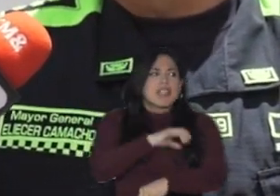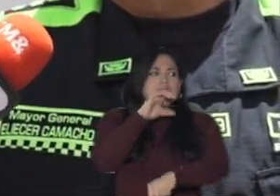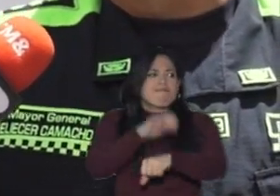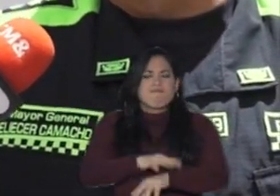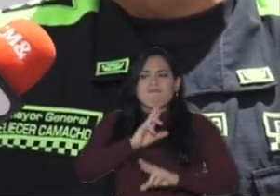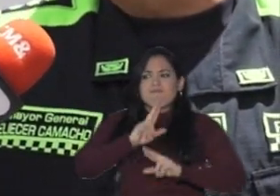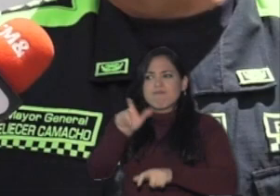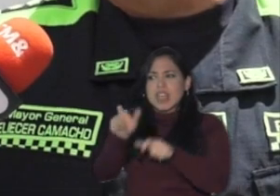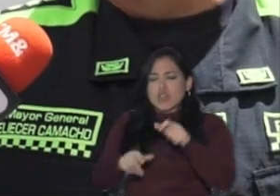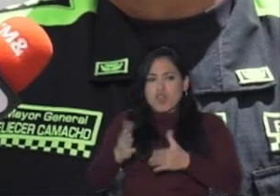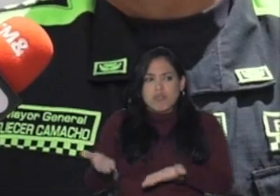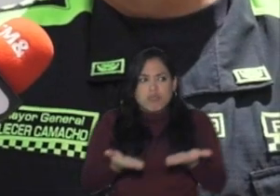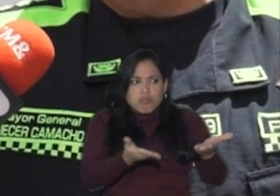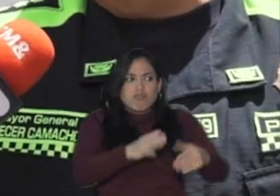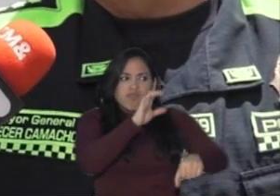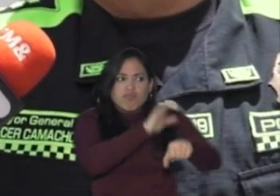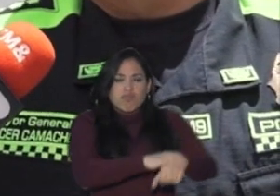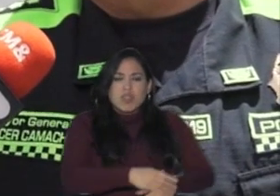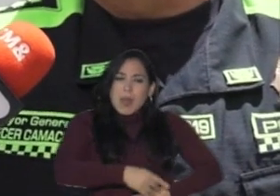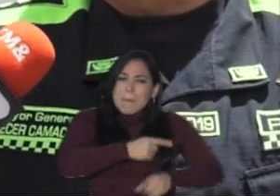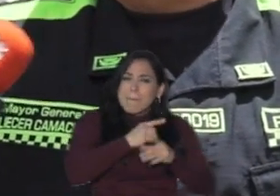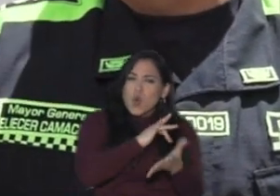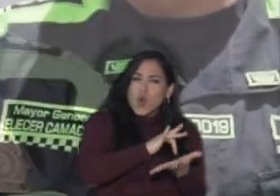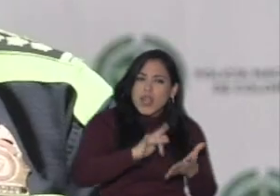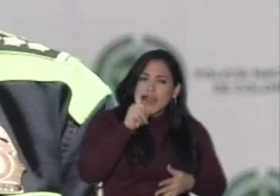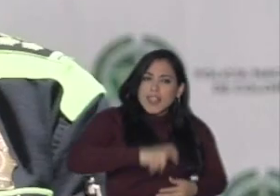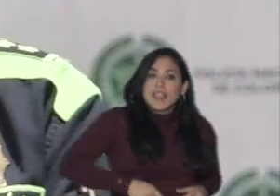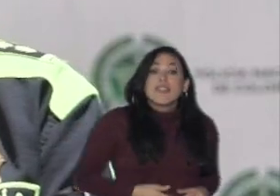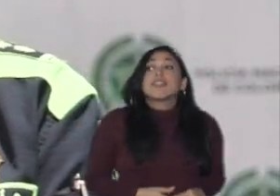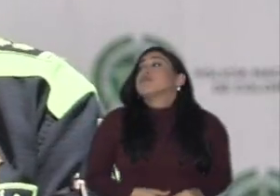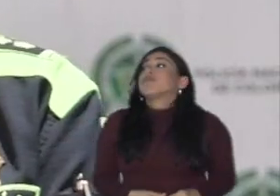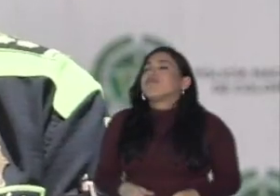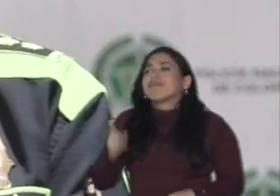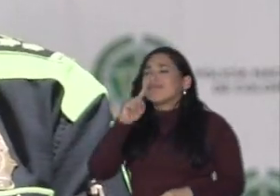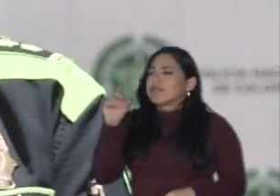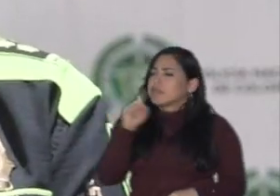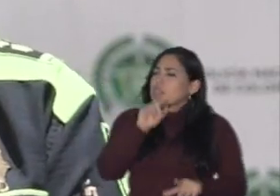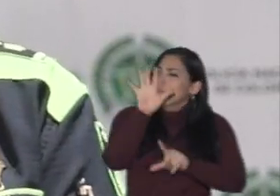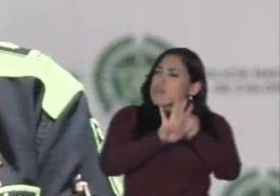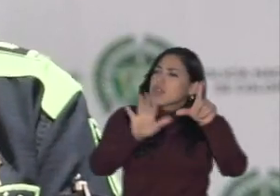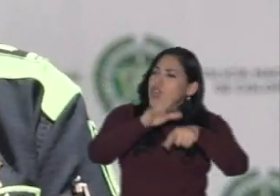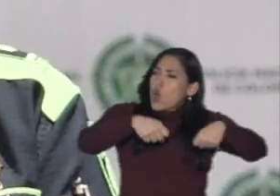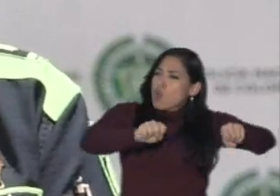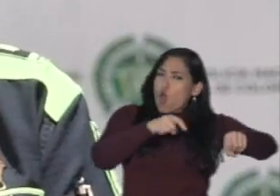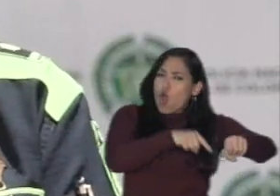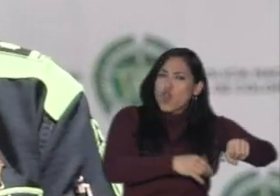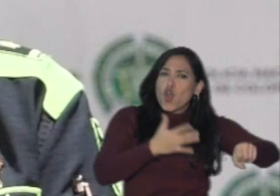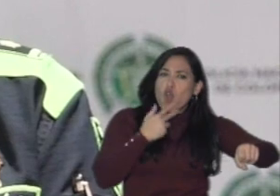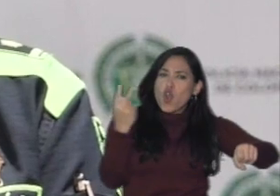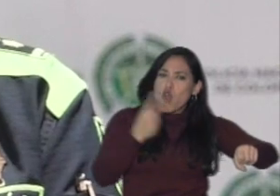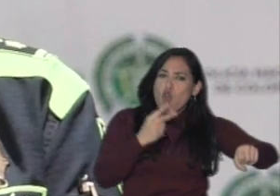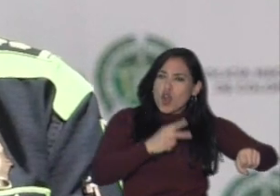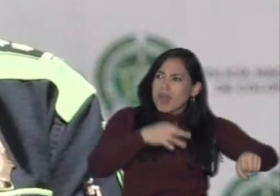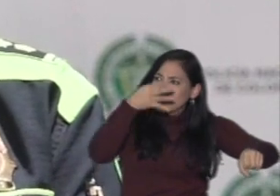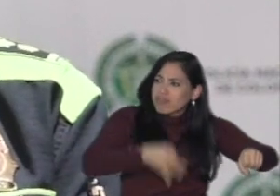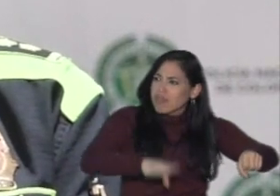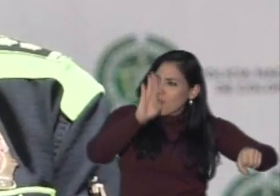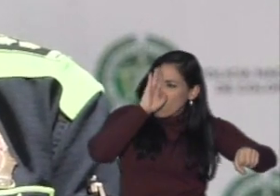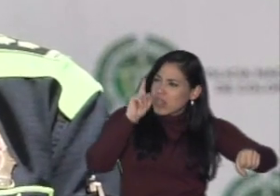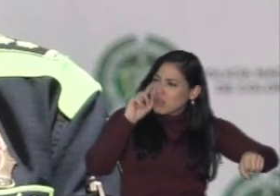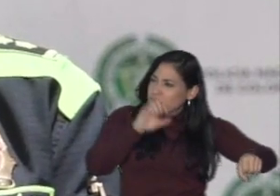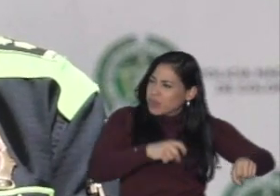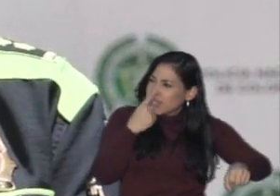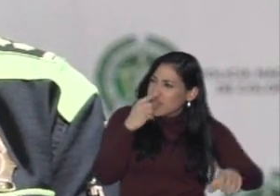responder a la ciudadanía de manera prioritaria. General, en el video se evidencia una motocicleta al parecer de la Fuerza Pública.